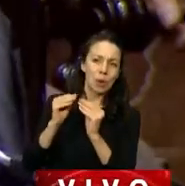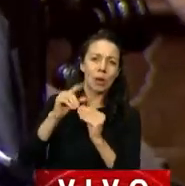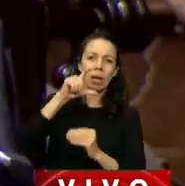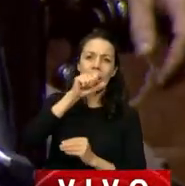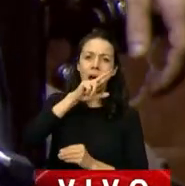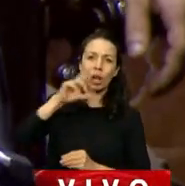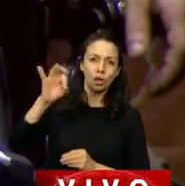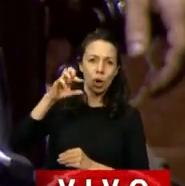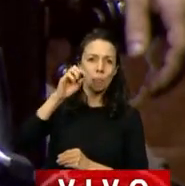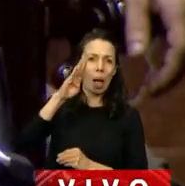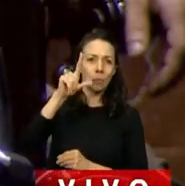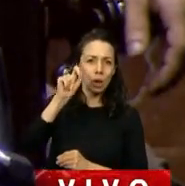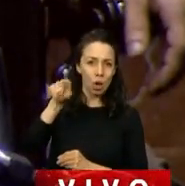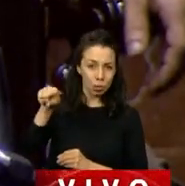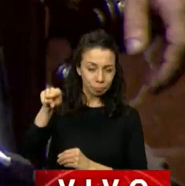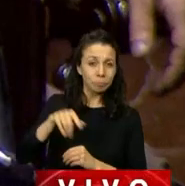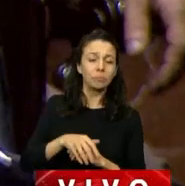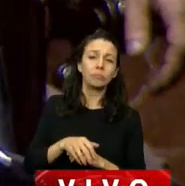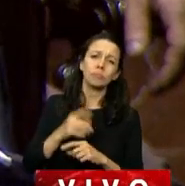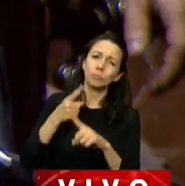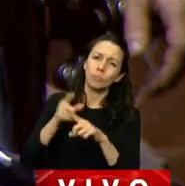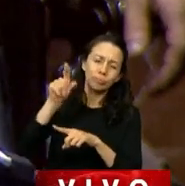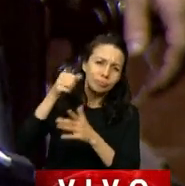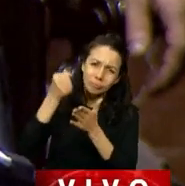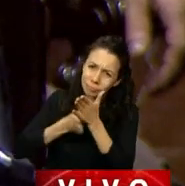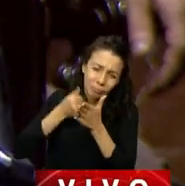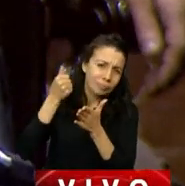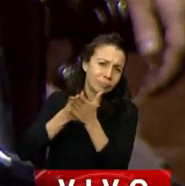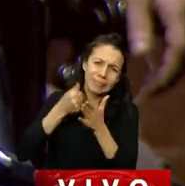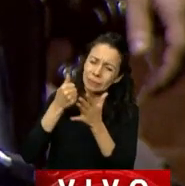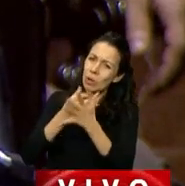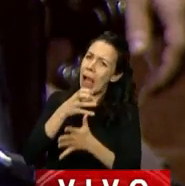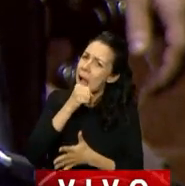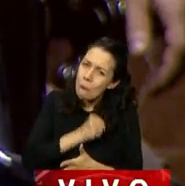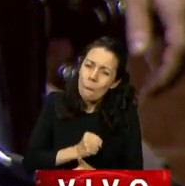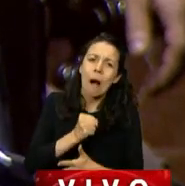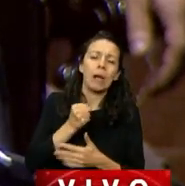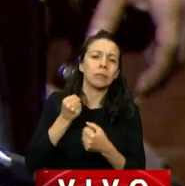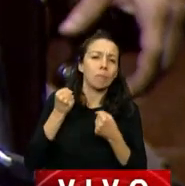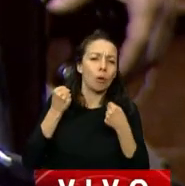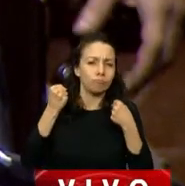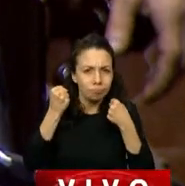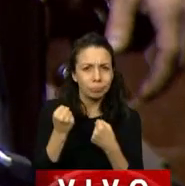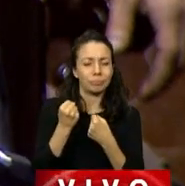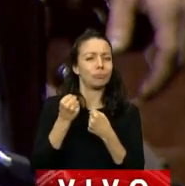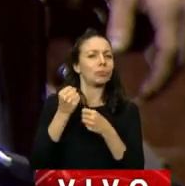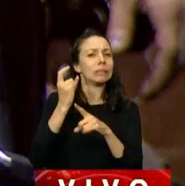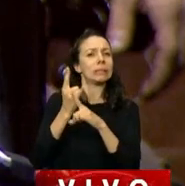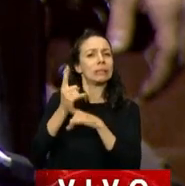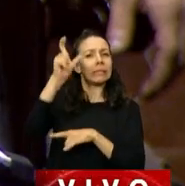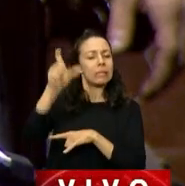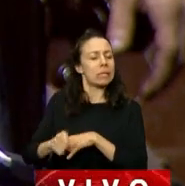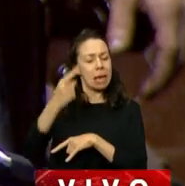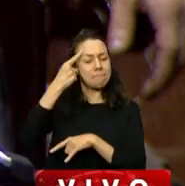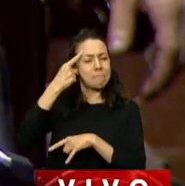Carro por la militancia, por el empuje, por el aguante, por estar siempre